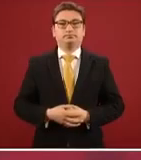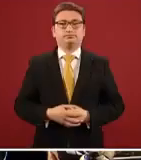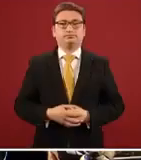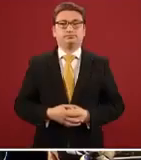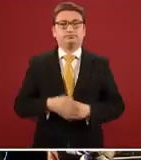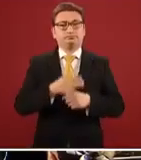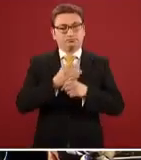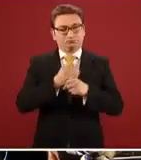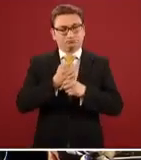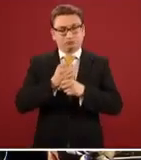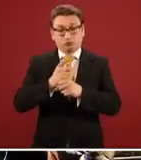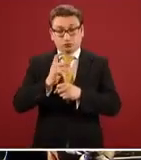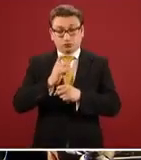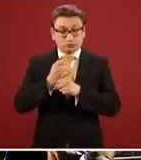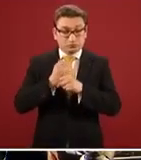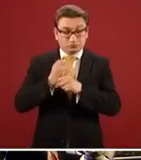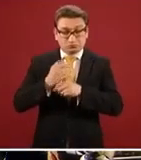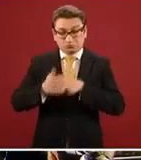debido proceso,